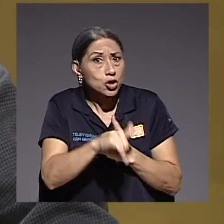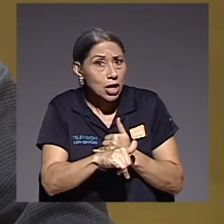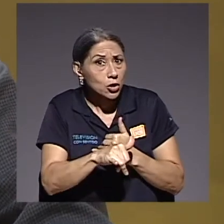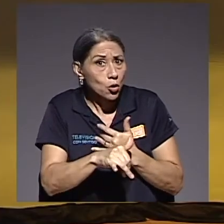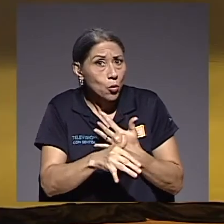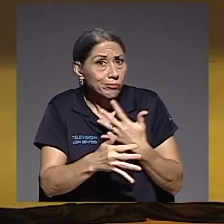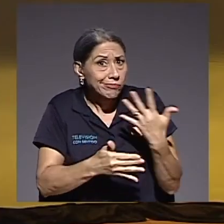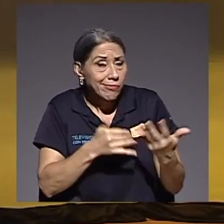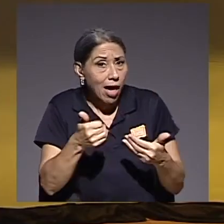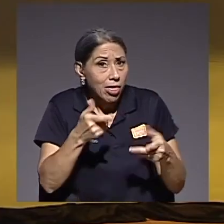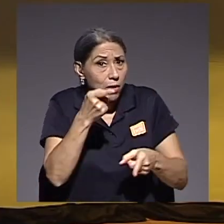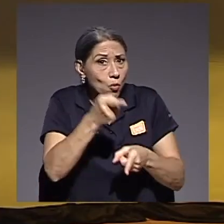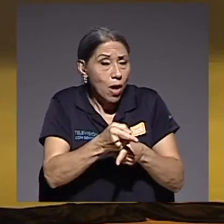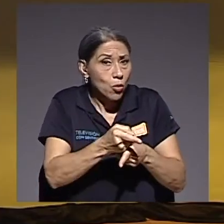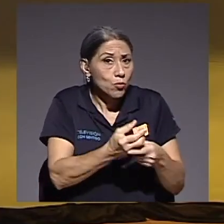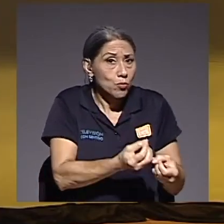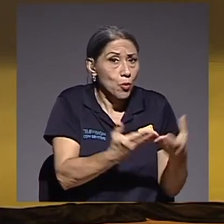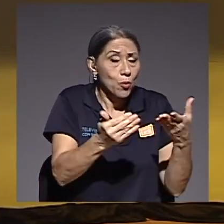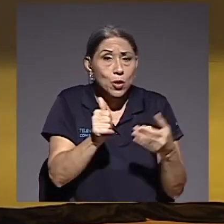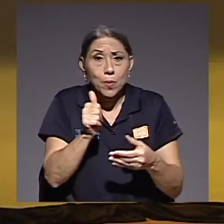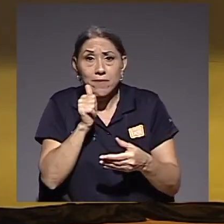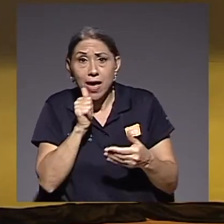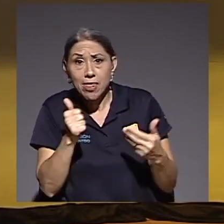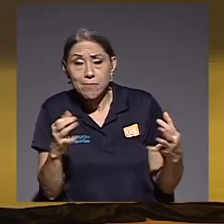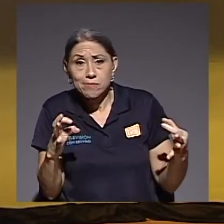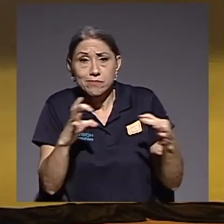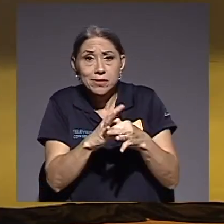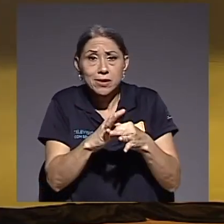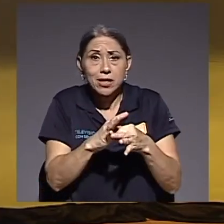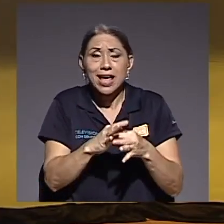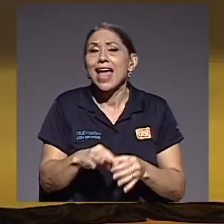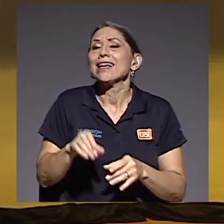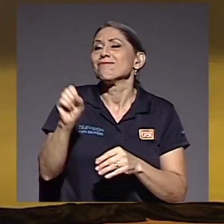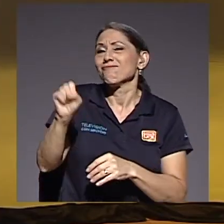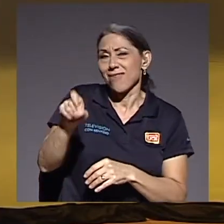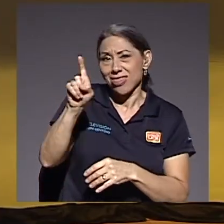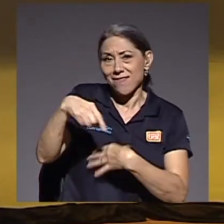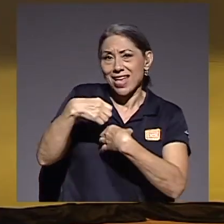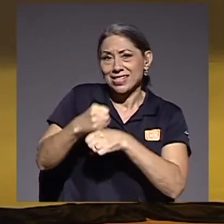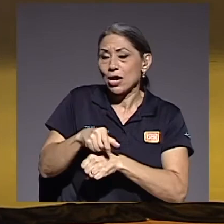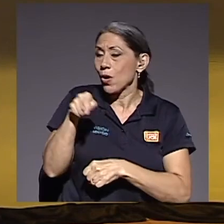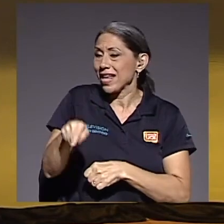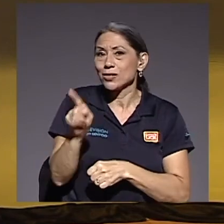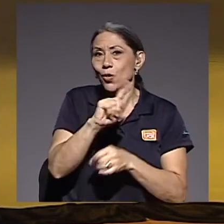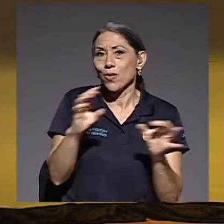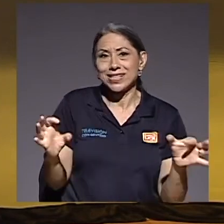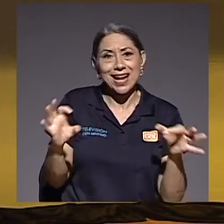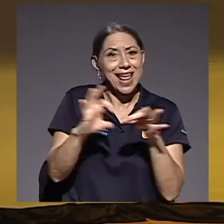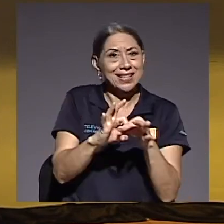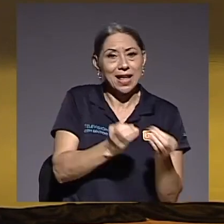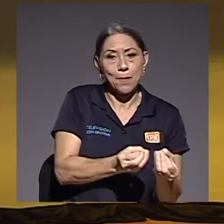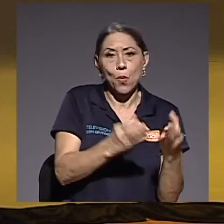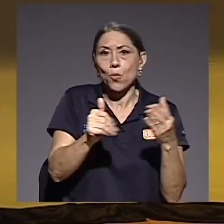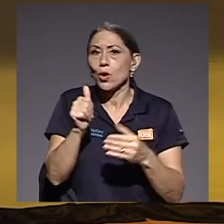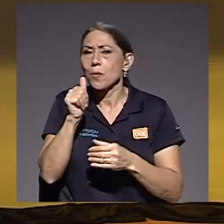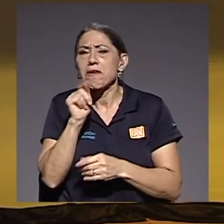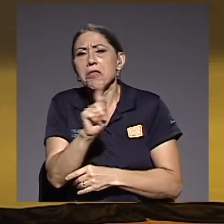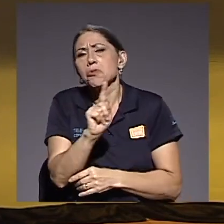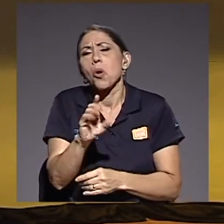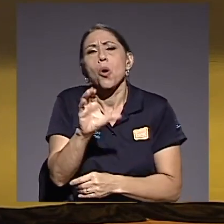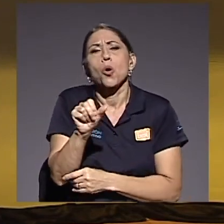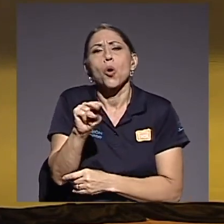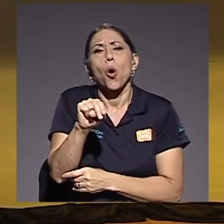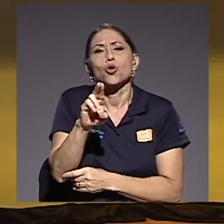público-privada? Sí, hay que hacer. Es que esto no es alianza pública-privada, es una concesión simple. Y